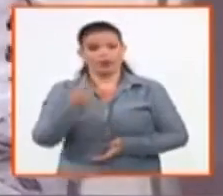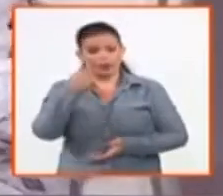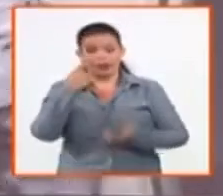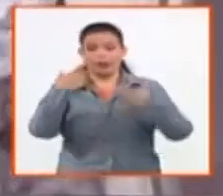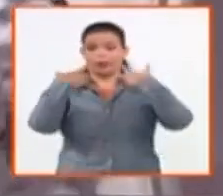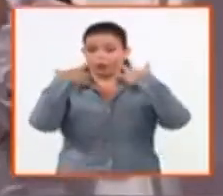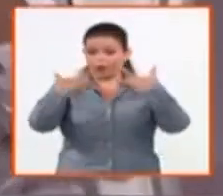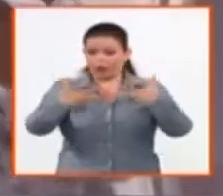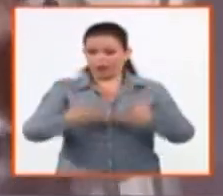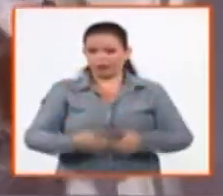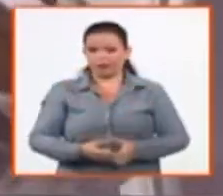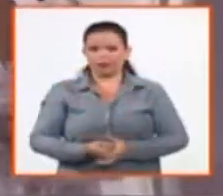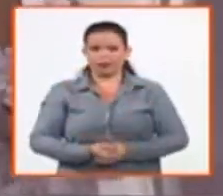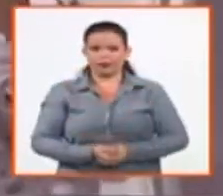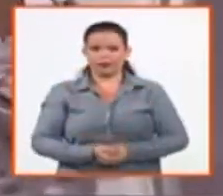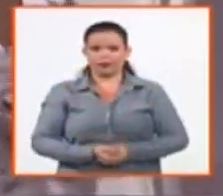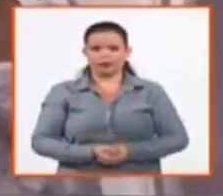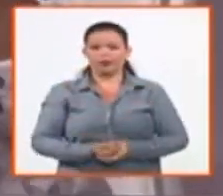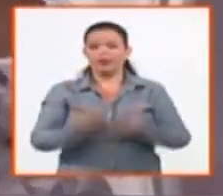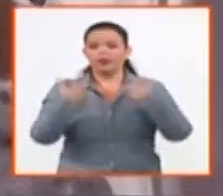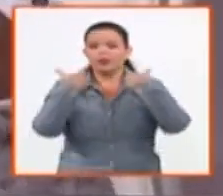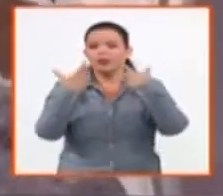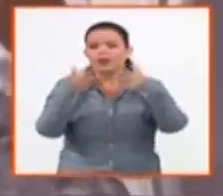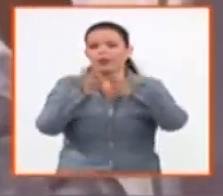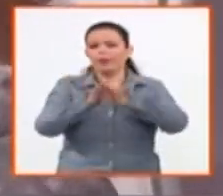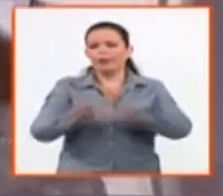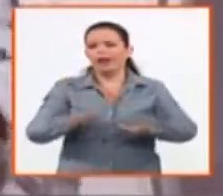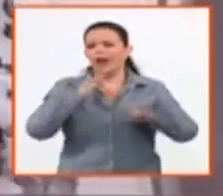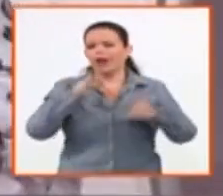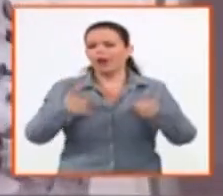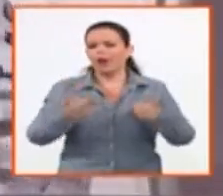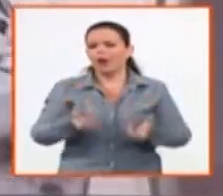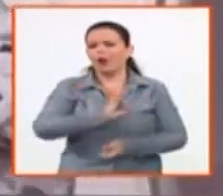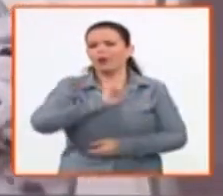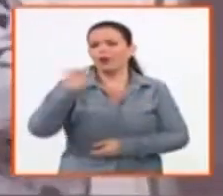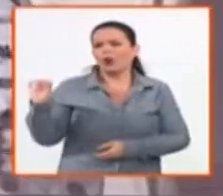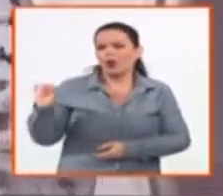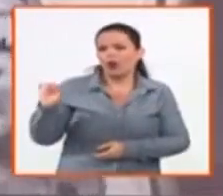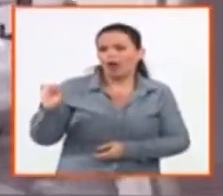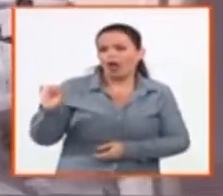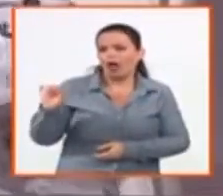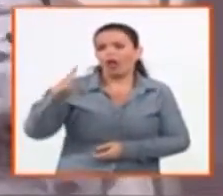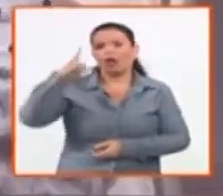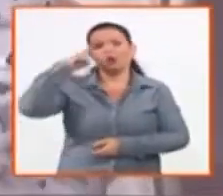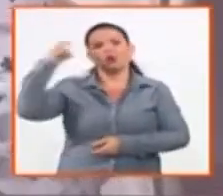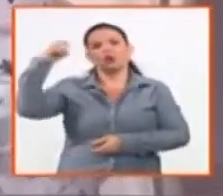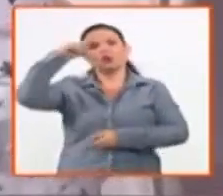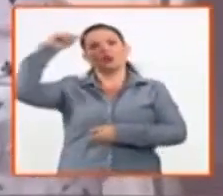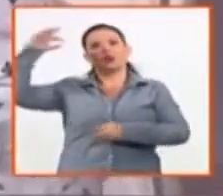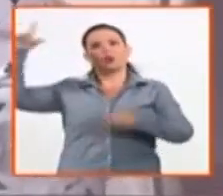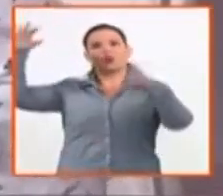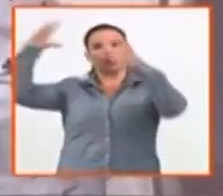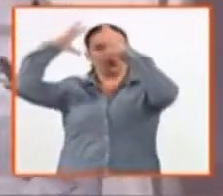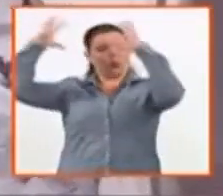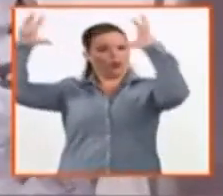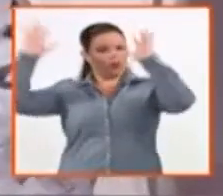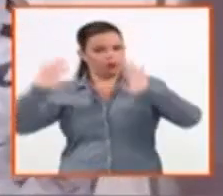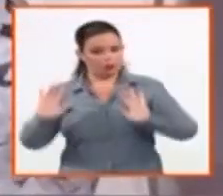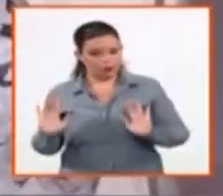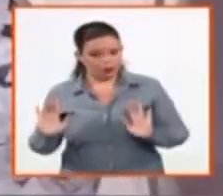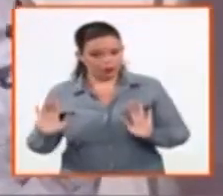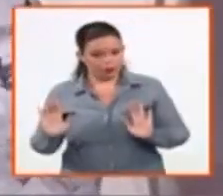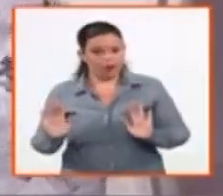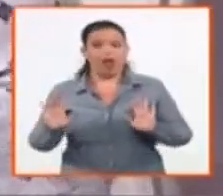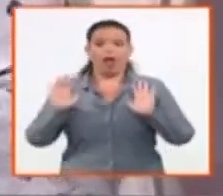ahora. La paz, ¿cómo se lograría la paz idealmente? Bueno, si los talibanes cumplen lo dicho, habría que